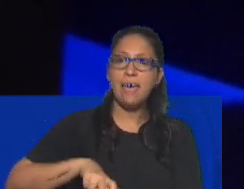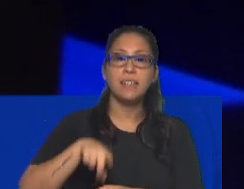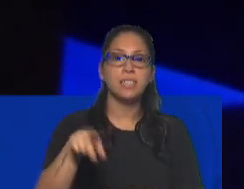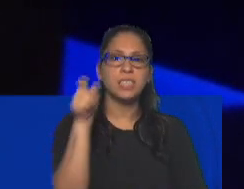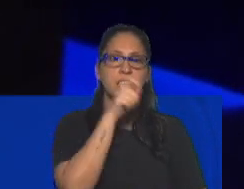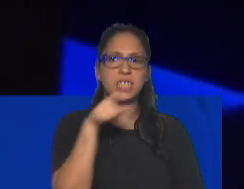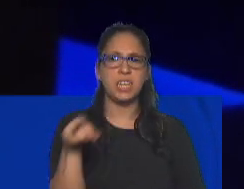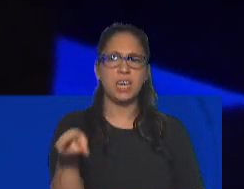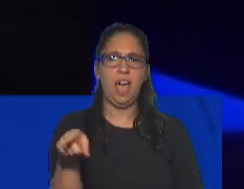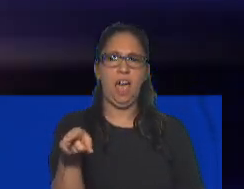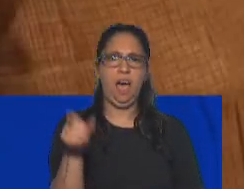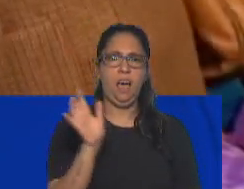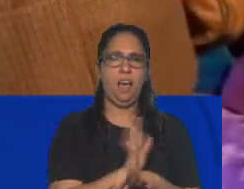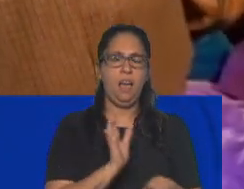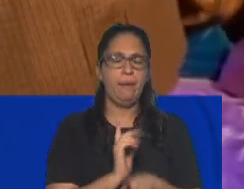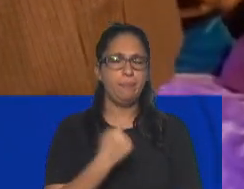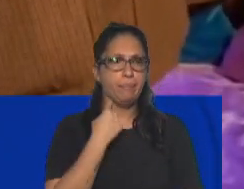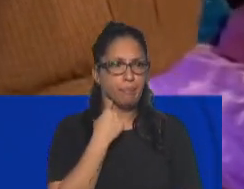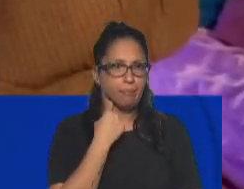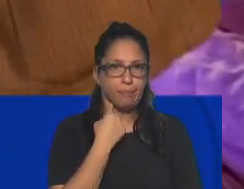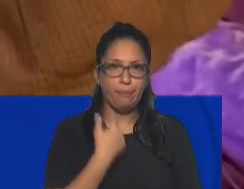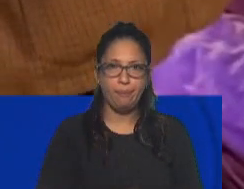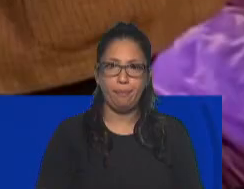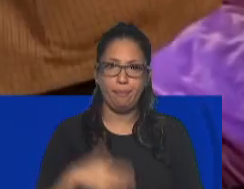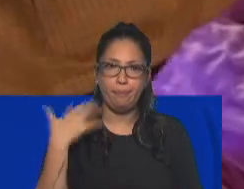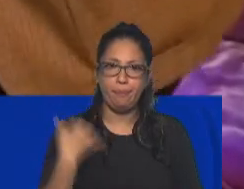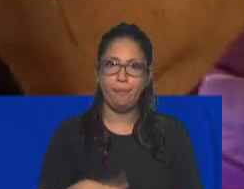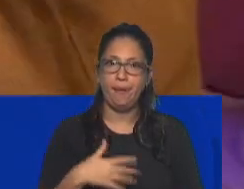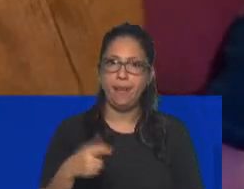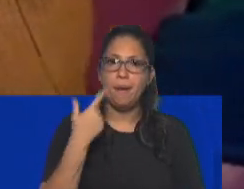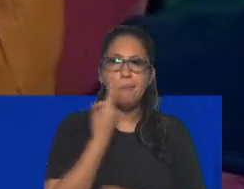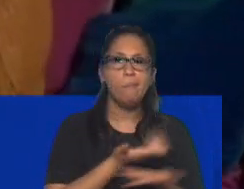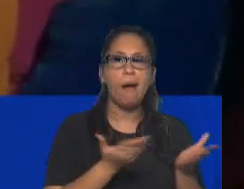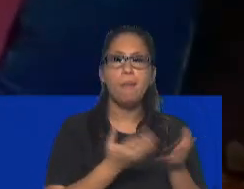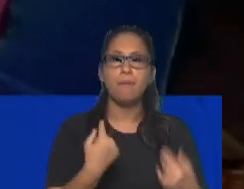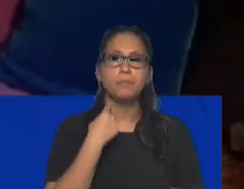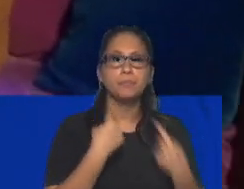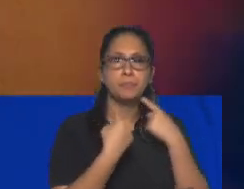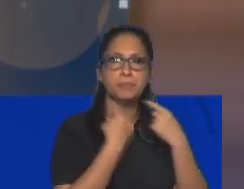es un grano para todos y empieza a exponer a todos.